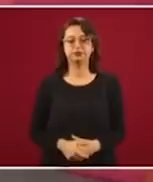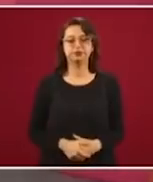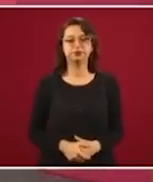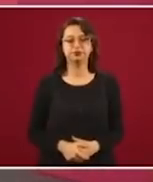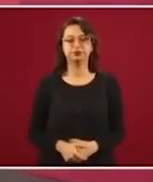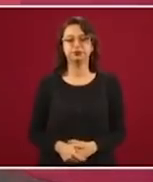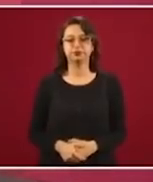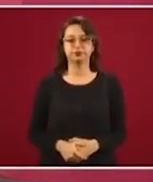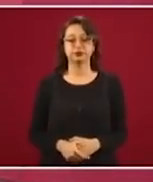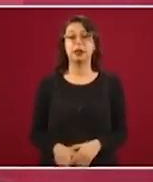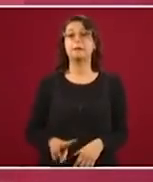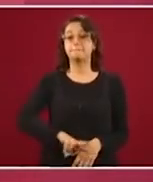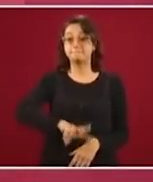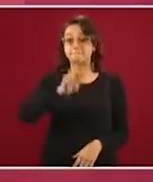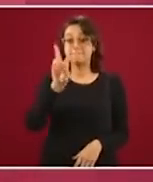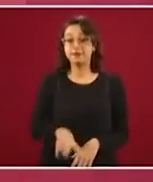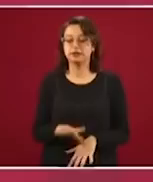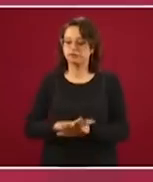Es una transformación.